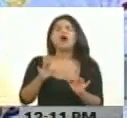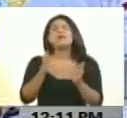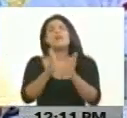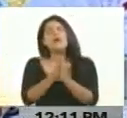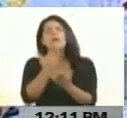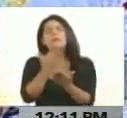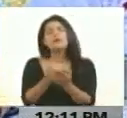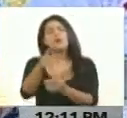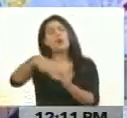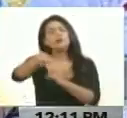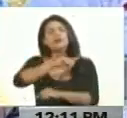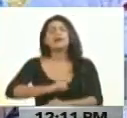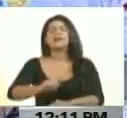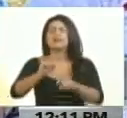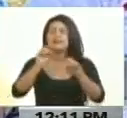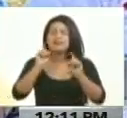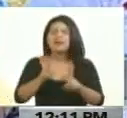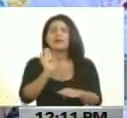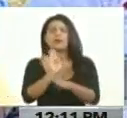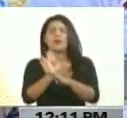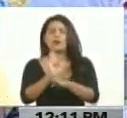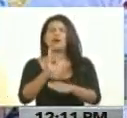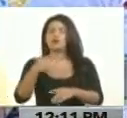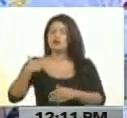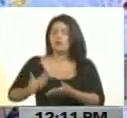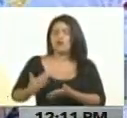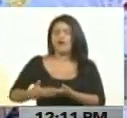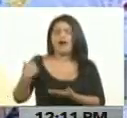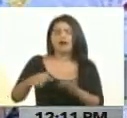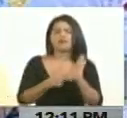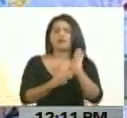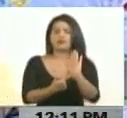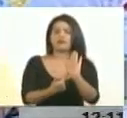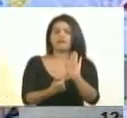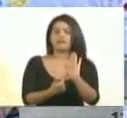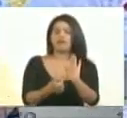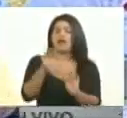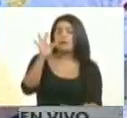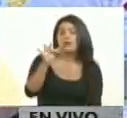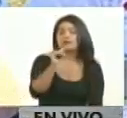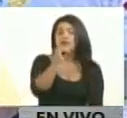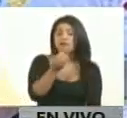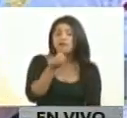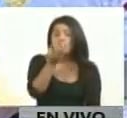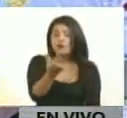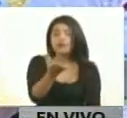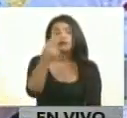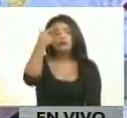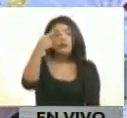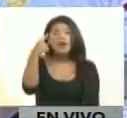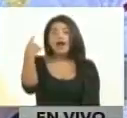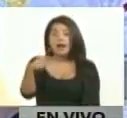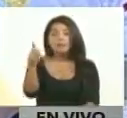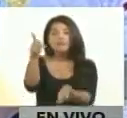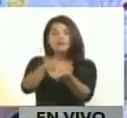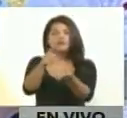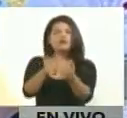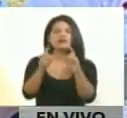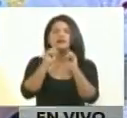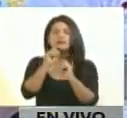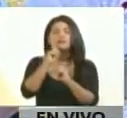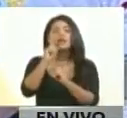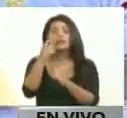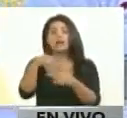Y aquí yo lo voy a demostrar porque tenemos la prueba. Y aparte de eso, también voy a dar una información donde se encuentra involucrado, desde el punto de vista